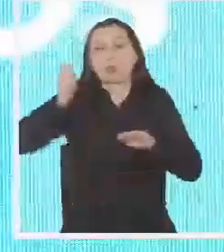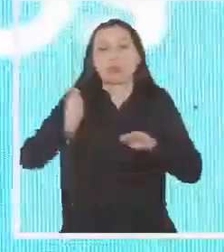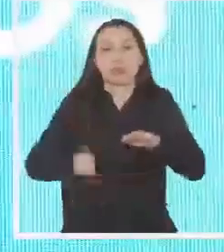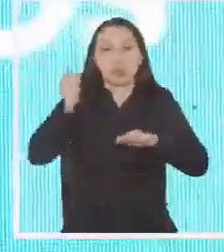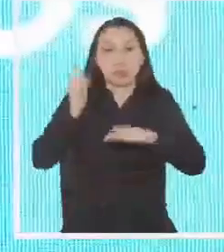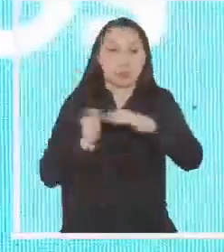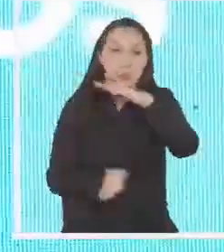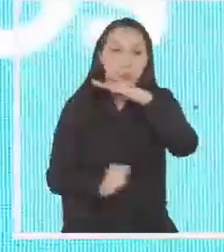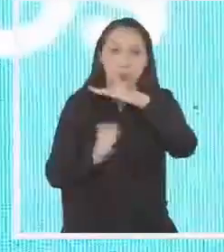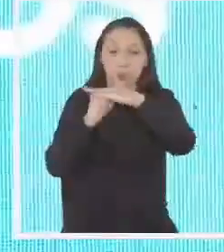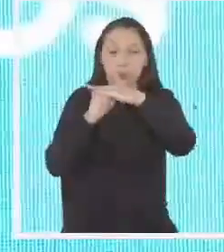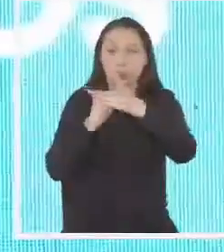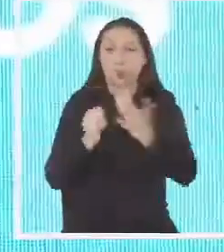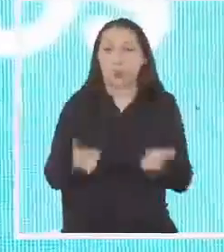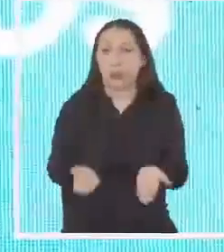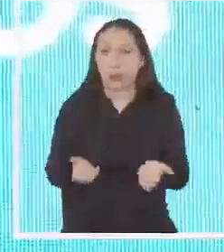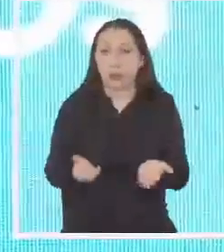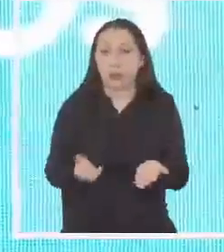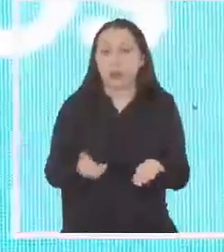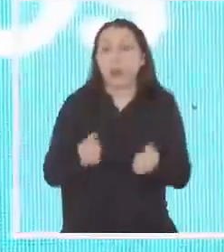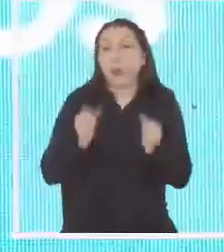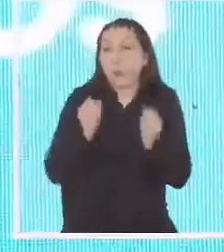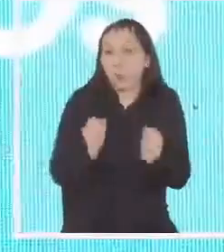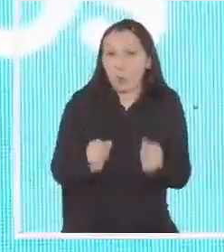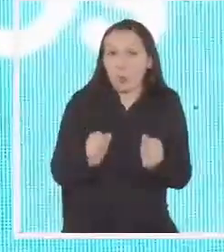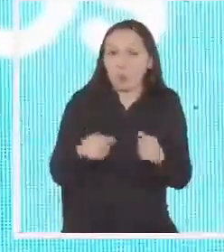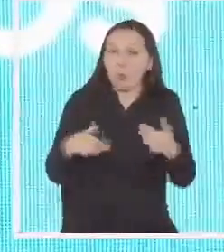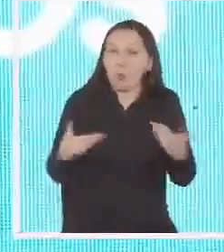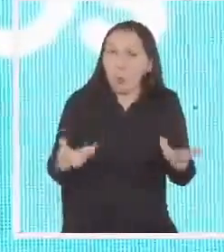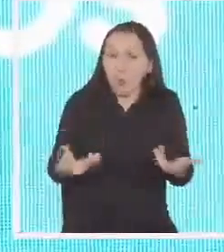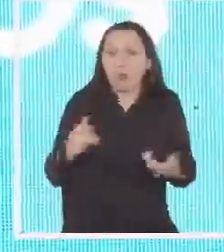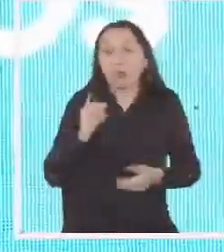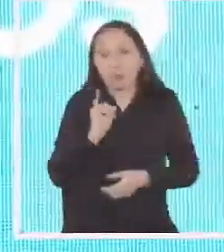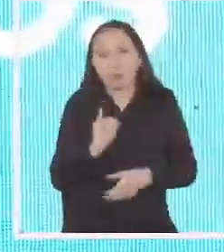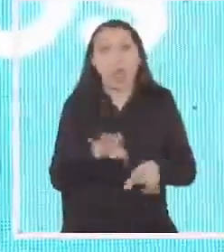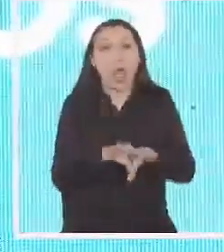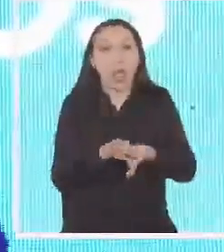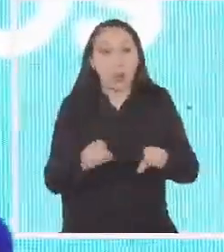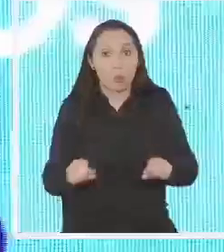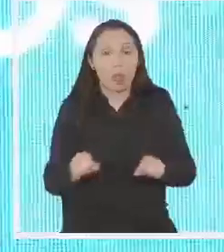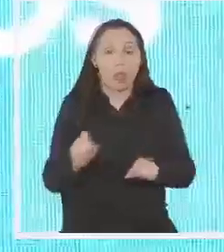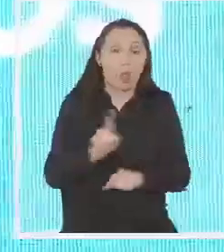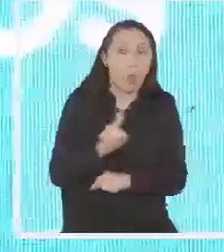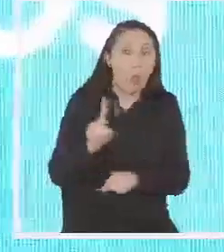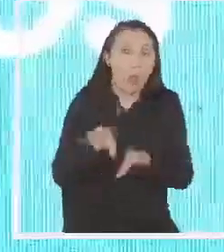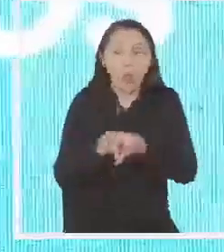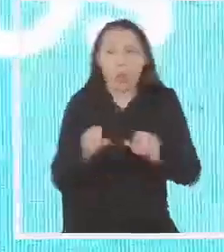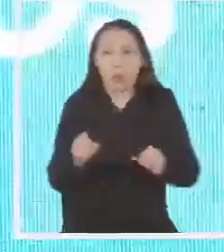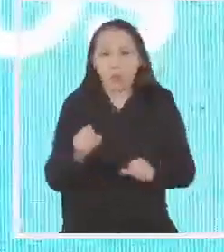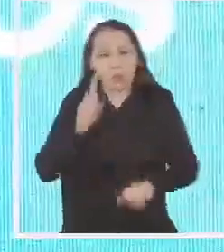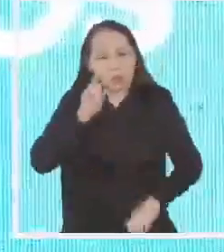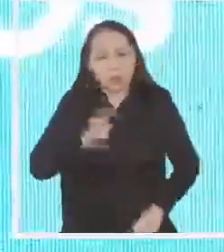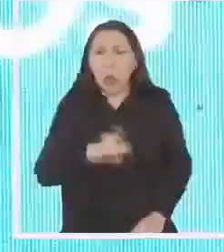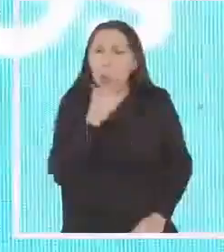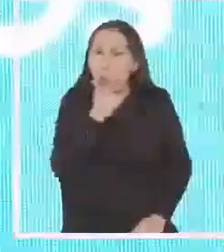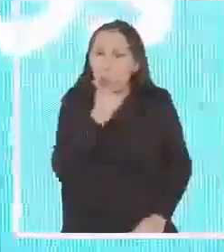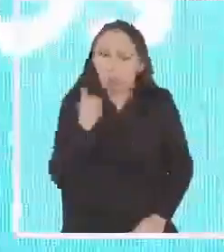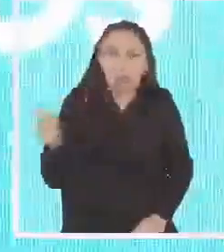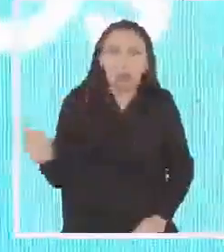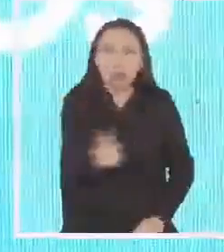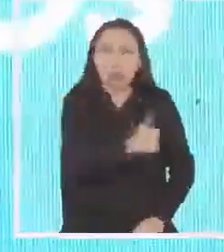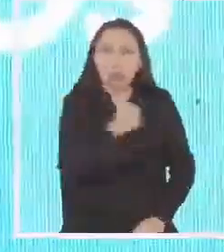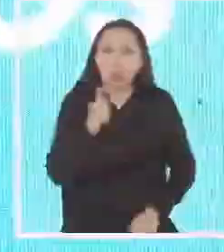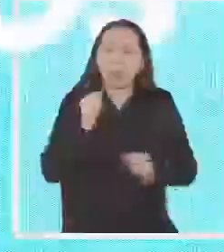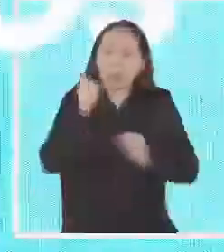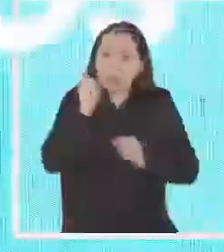Corte Suprema. Uno podrá estar de acuerdo o en desacuerdo, pero lo que no me cabe ninguna duda en que todos